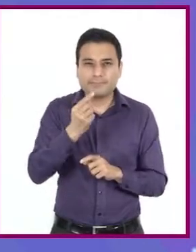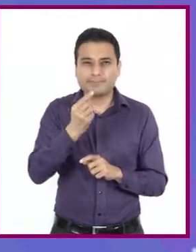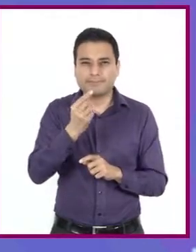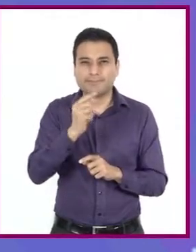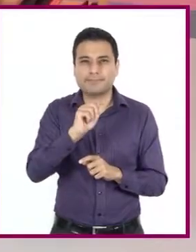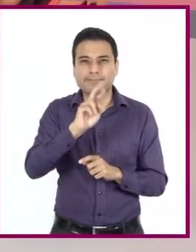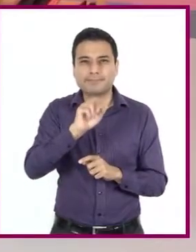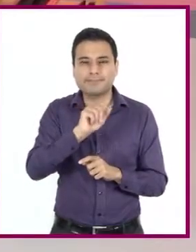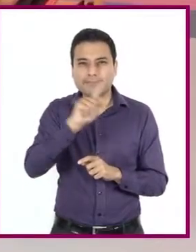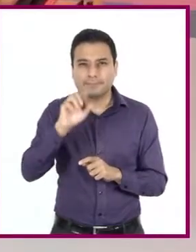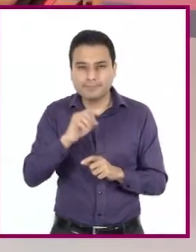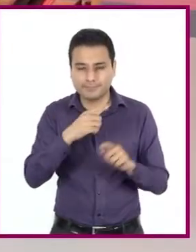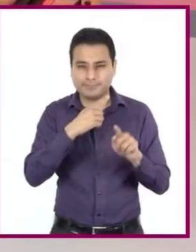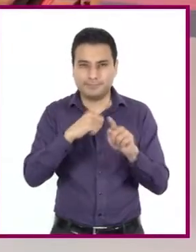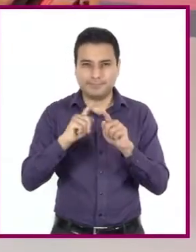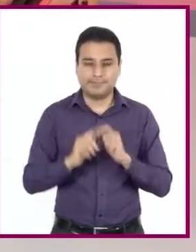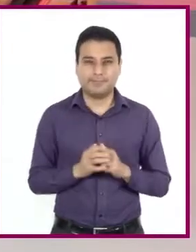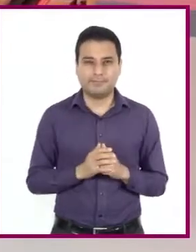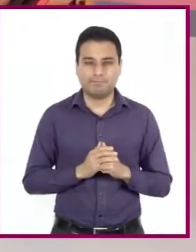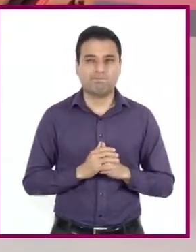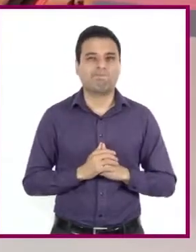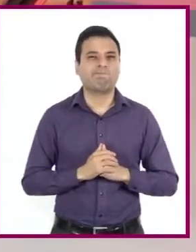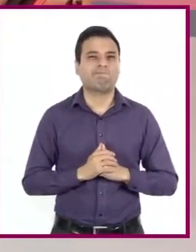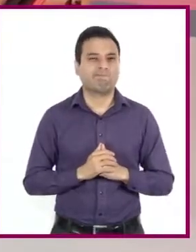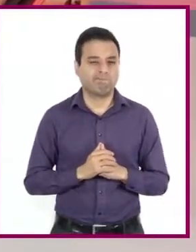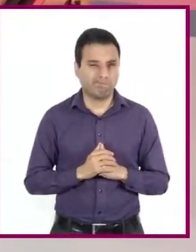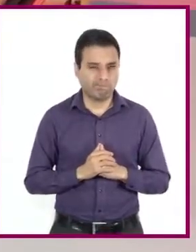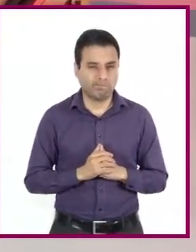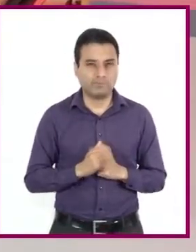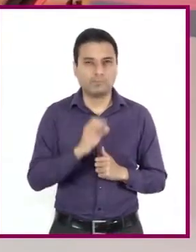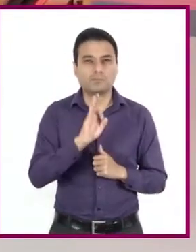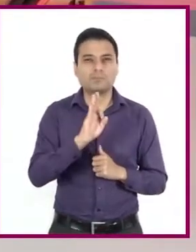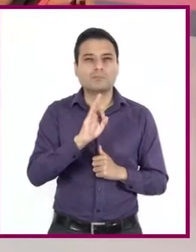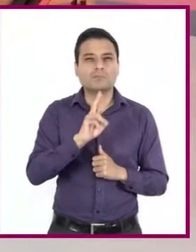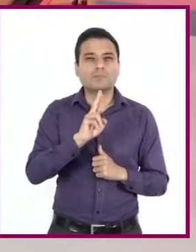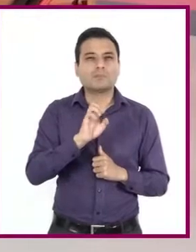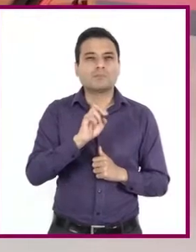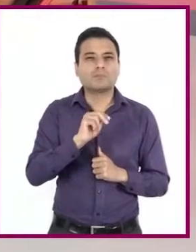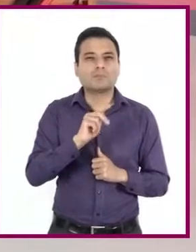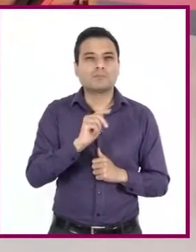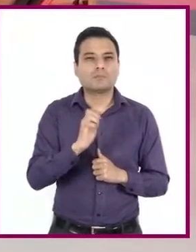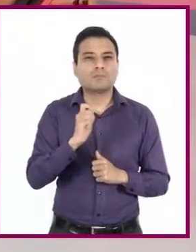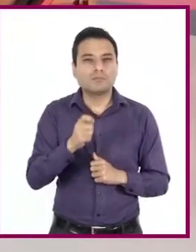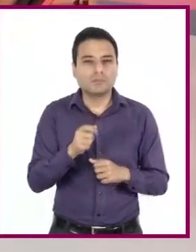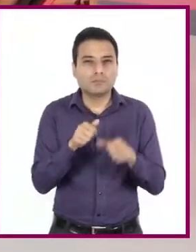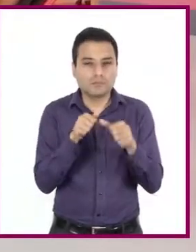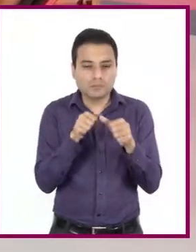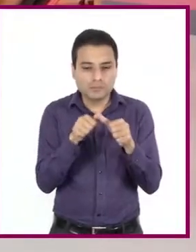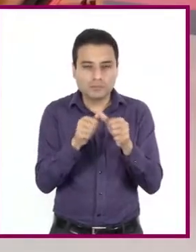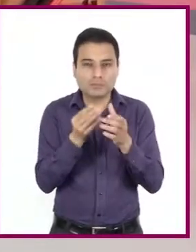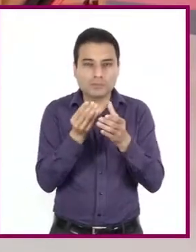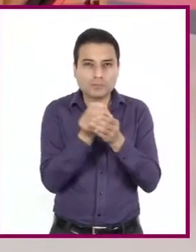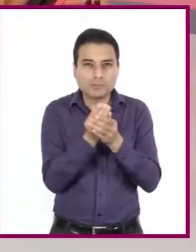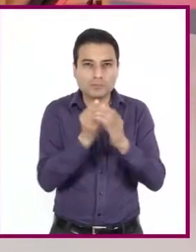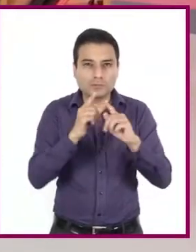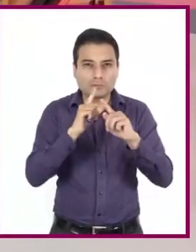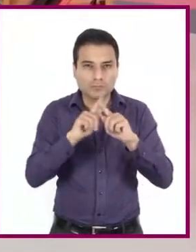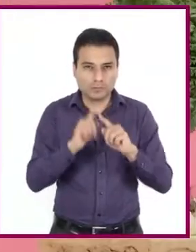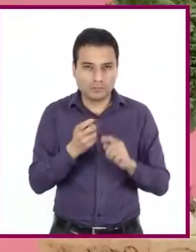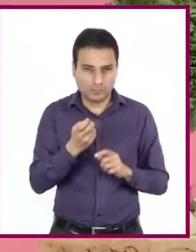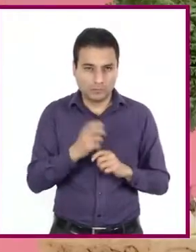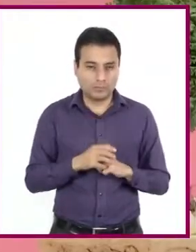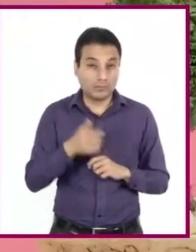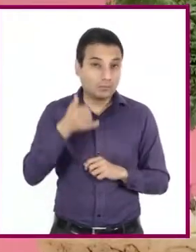trazo. Las fuentes tipográficas son como los tipos de letra que podemos elegir en la computadora o los dispositivos